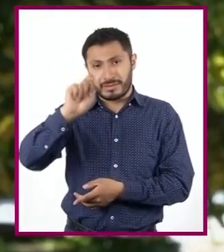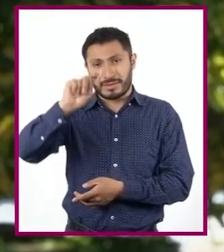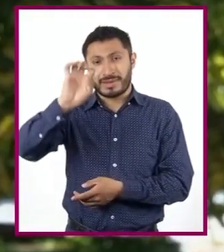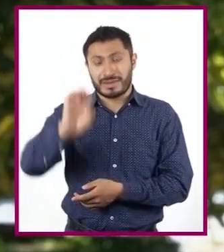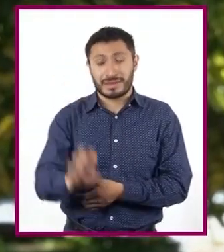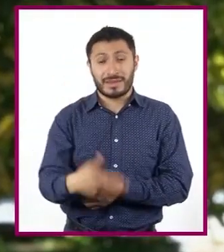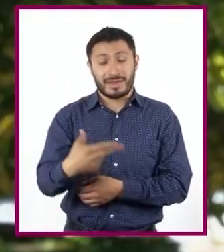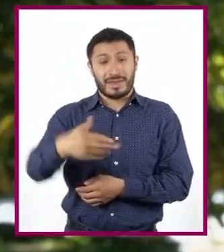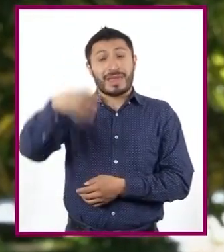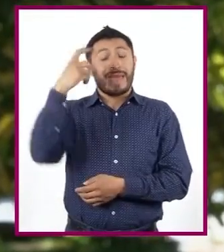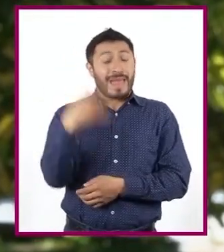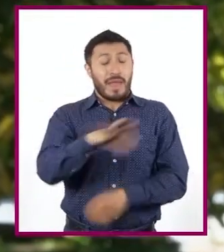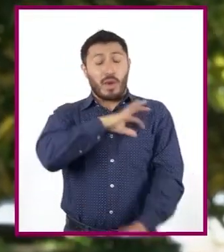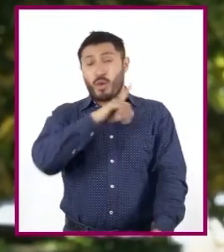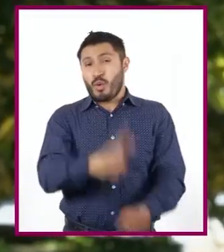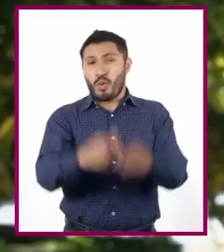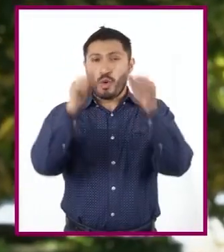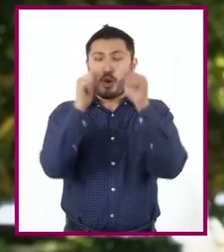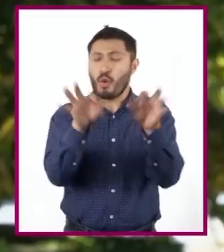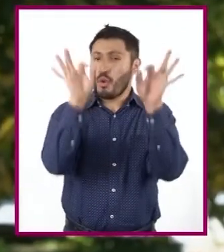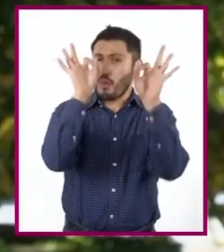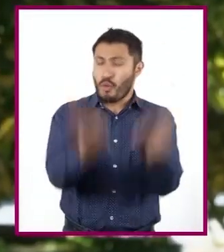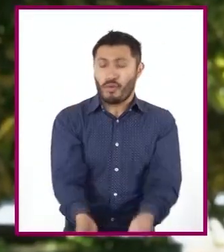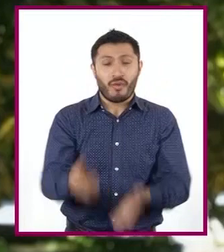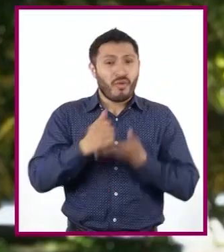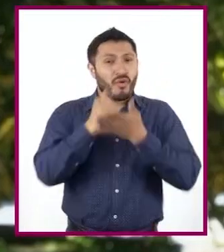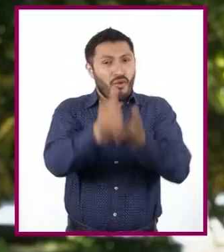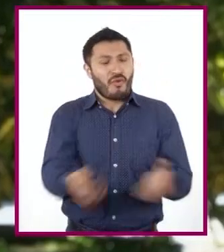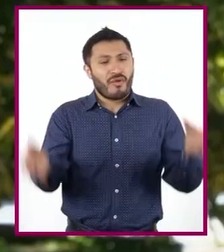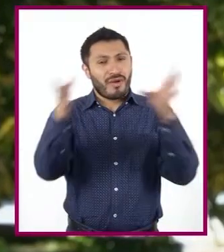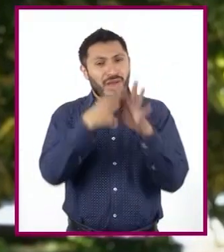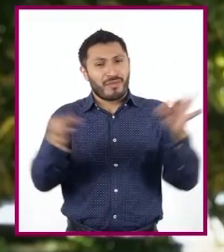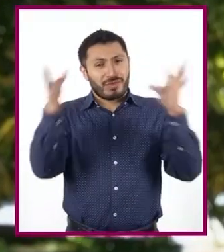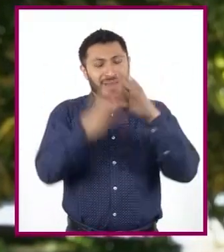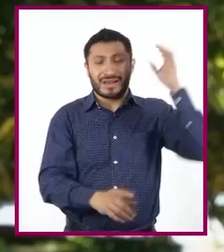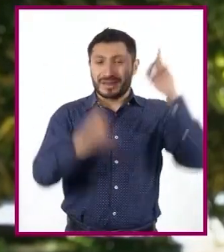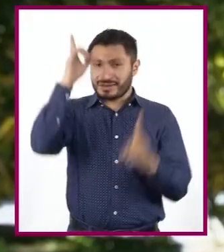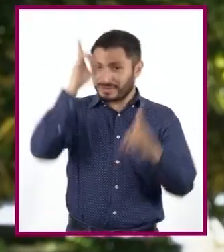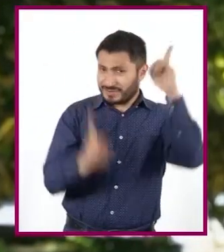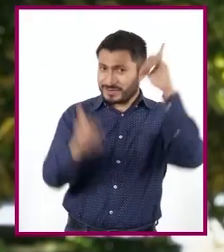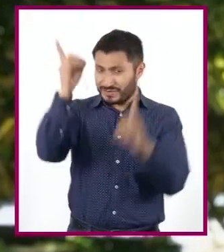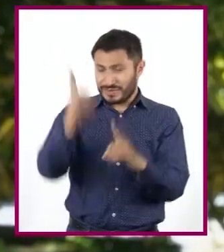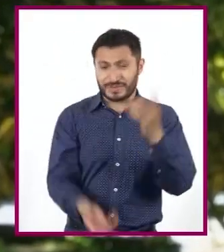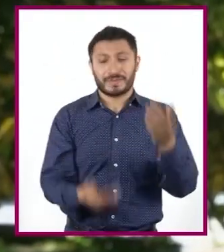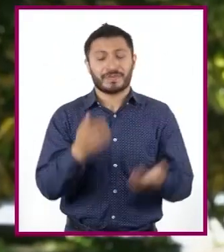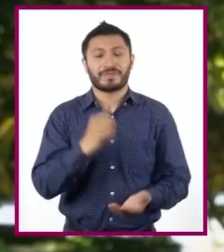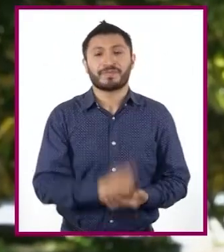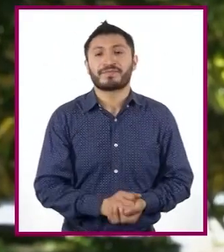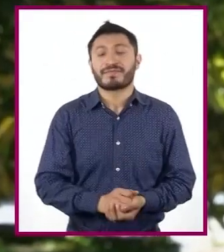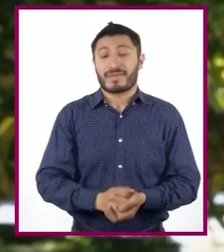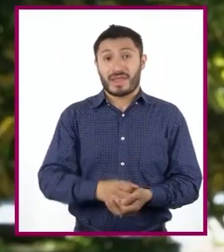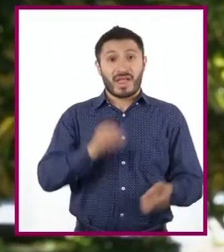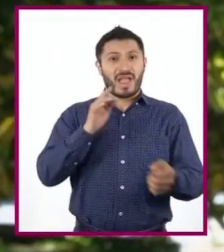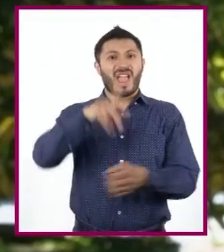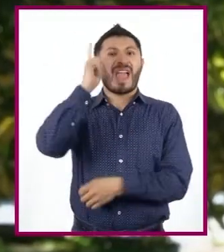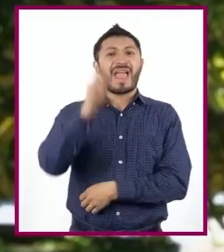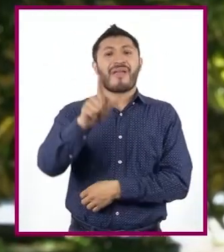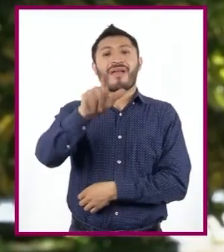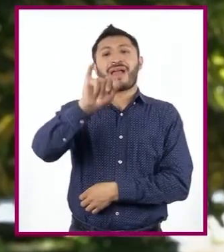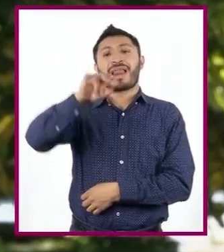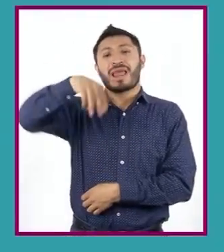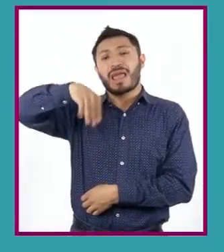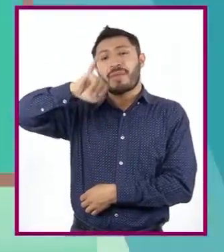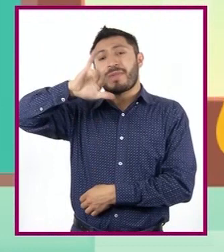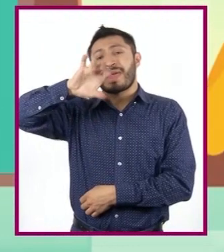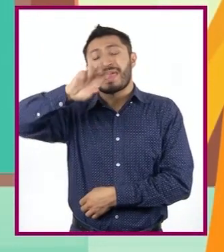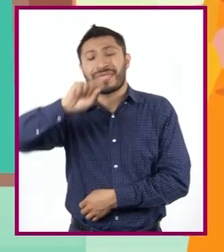las lenguas, los idiomas, y nuestra especie seguía necesitando historias y compartiendo historias y conocimiento.